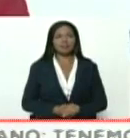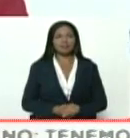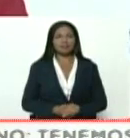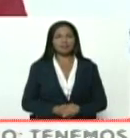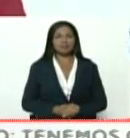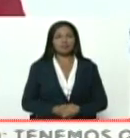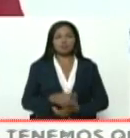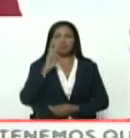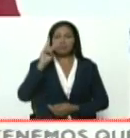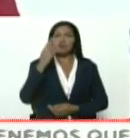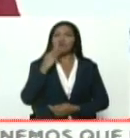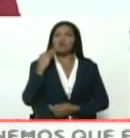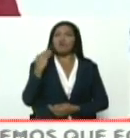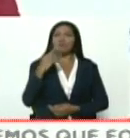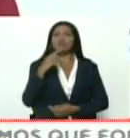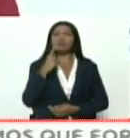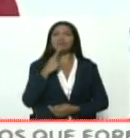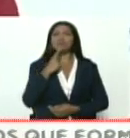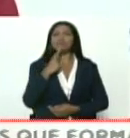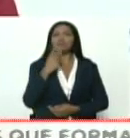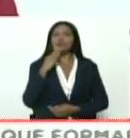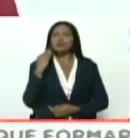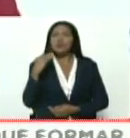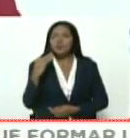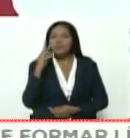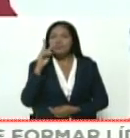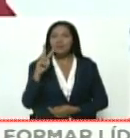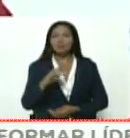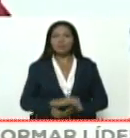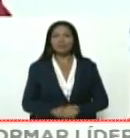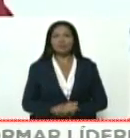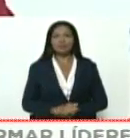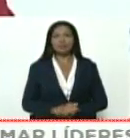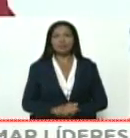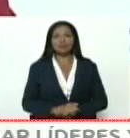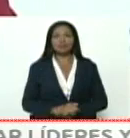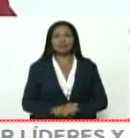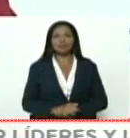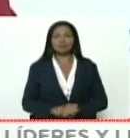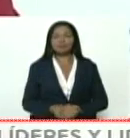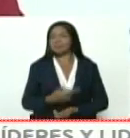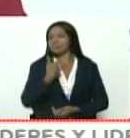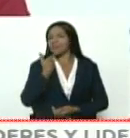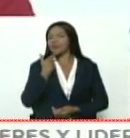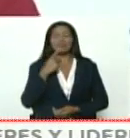No me veo joven, mire por aquí, mire, mire. ¿Cuál perfil se ve mejor, este?